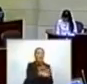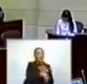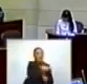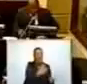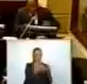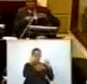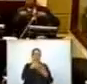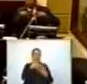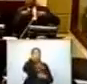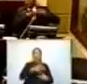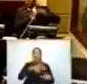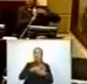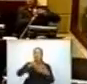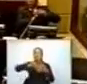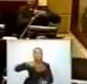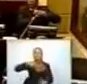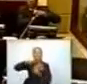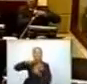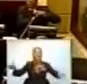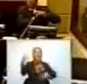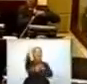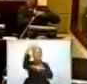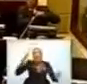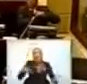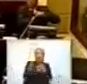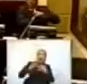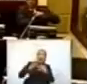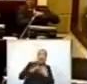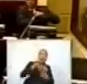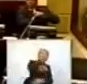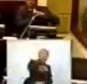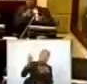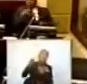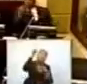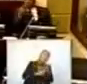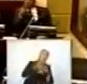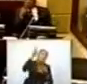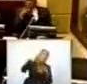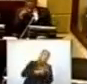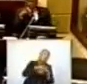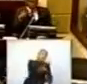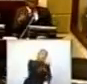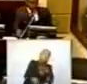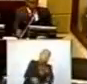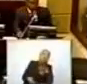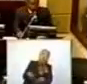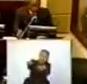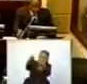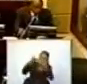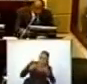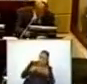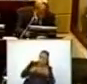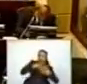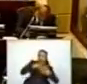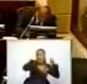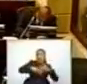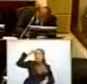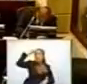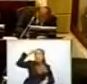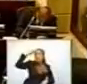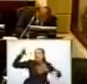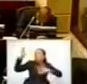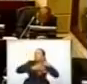personal de la suerte de la nación. Si a mí me regalan 500 o 1000 o 2000 millones de pesos, pues qué me importa un pepino, pensarán algunos,